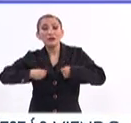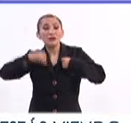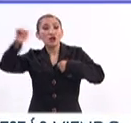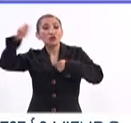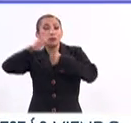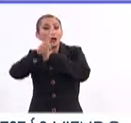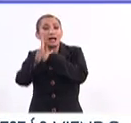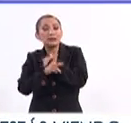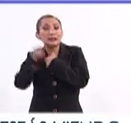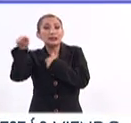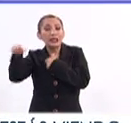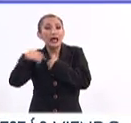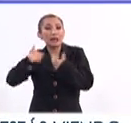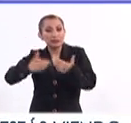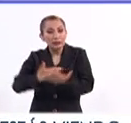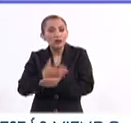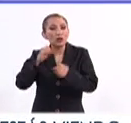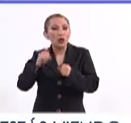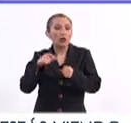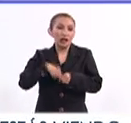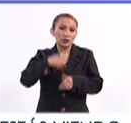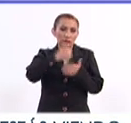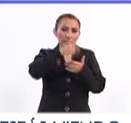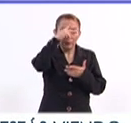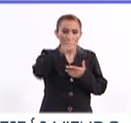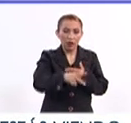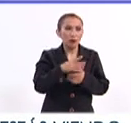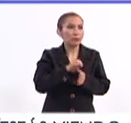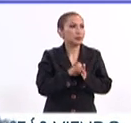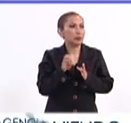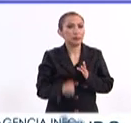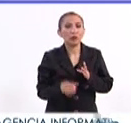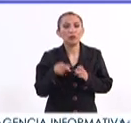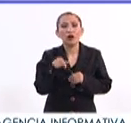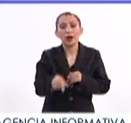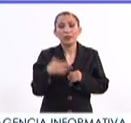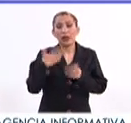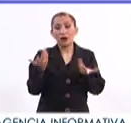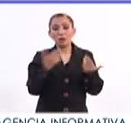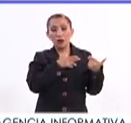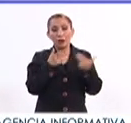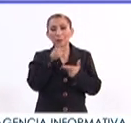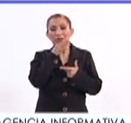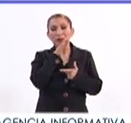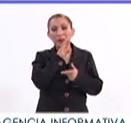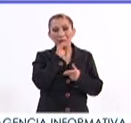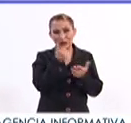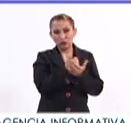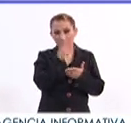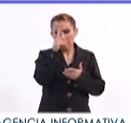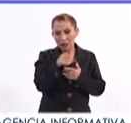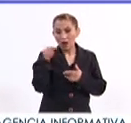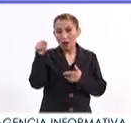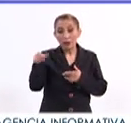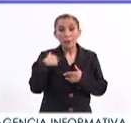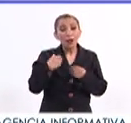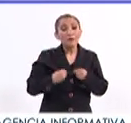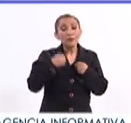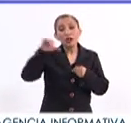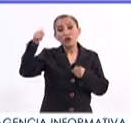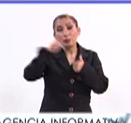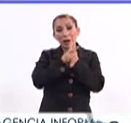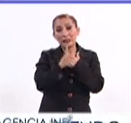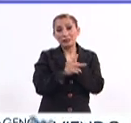el extranjero y que sea oriundo u oriunda de la Ciudad de México, ya sea incluso hasta descendiente de padre o madre de la Ciudad de México, pero que se